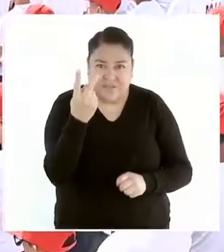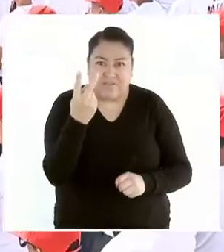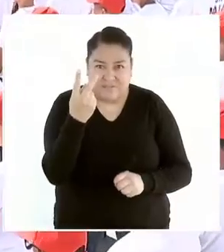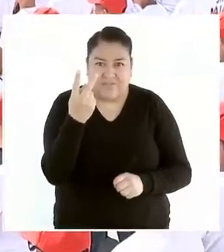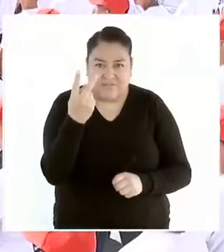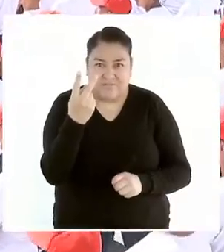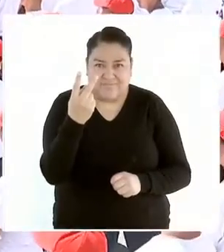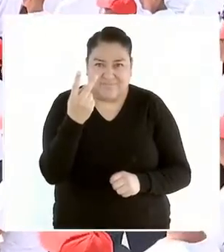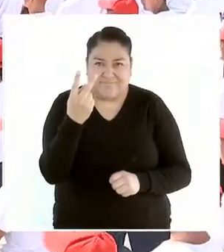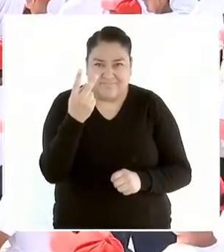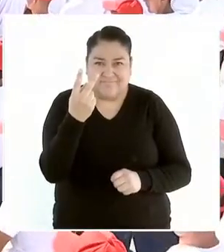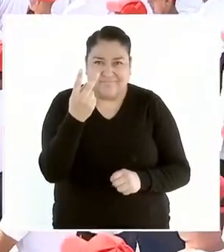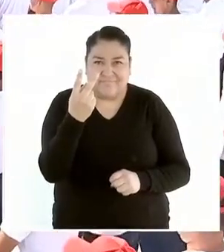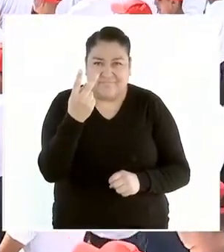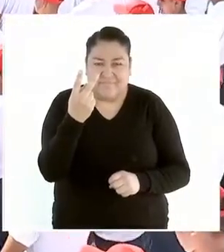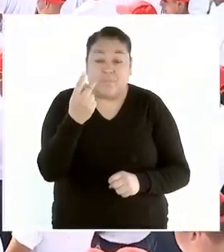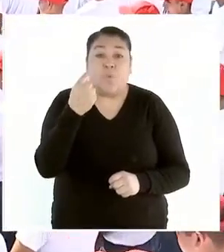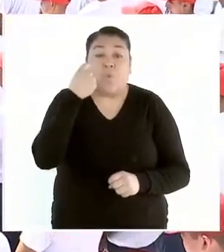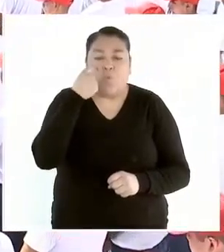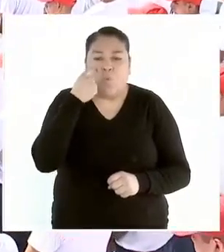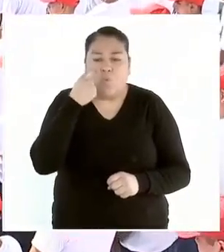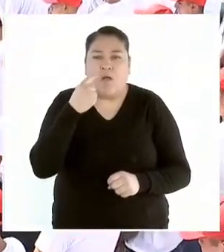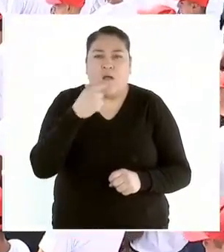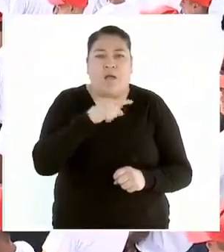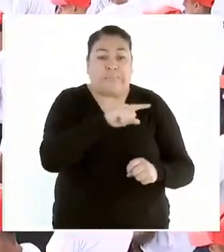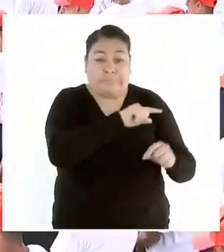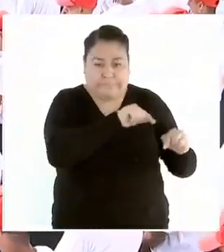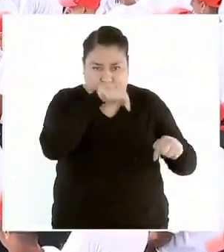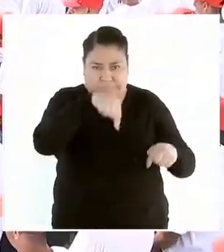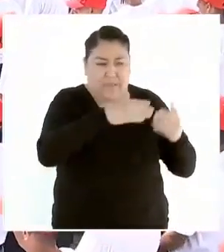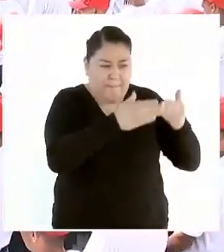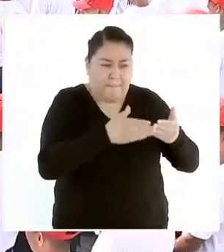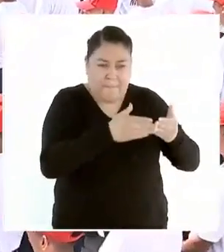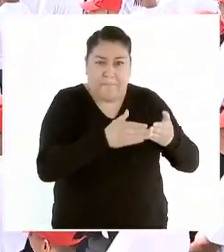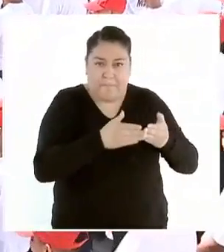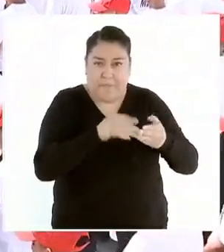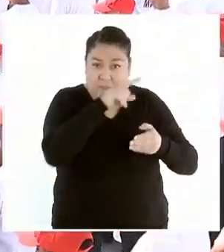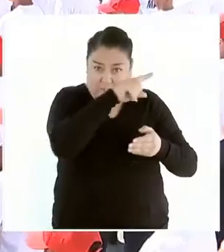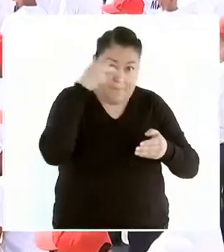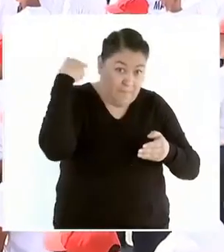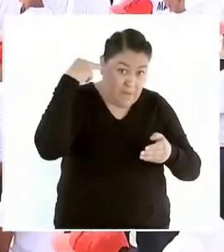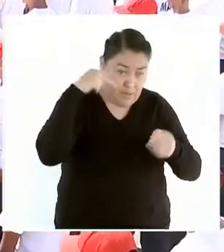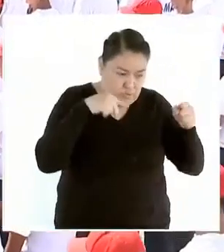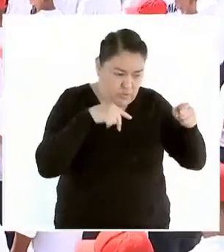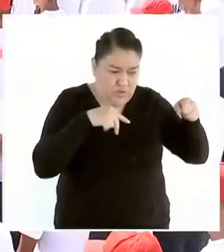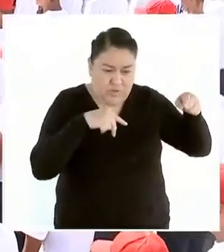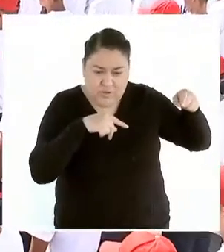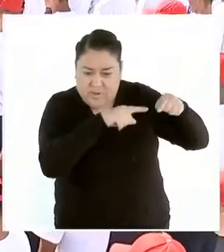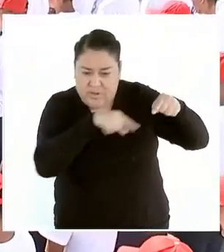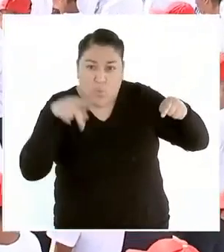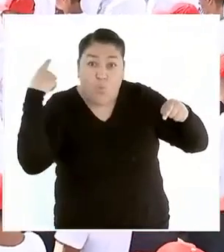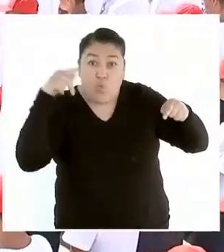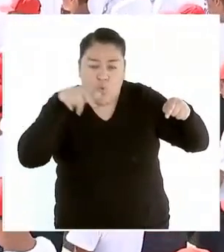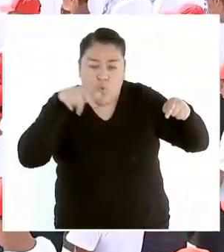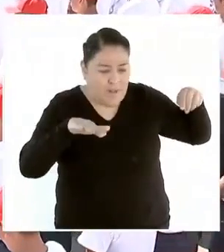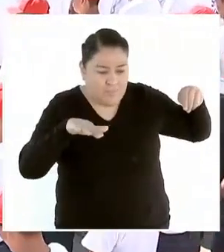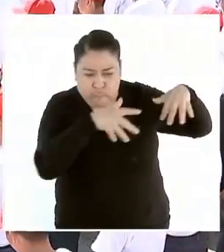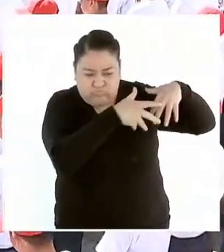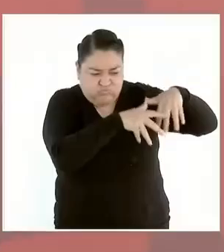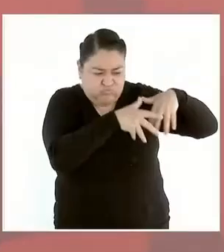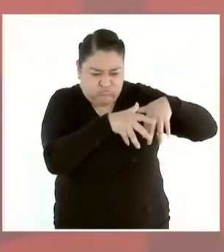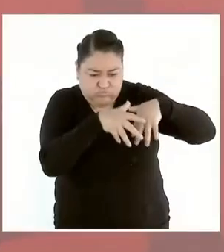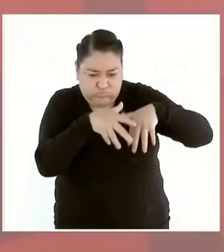partir rumbo a esta ciudad de puebla de los ángeles el general